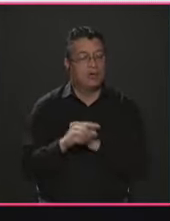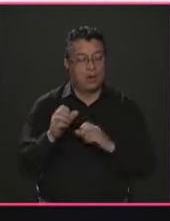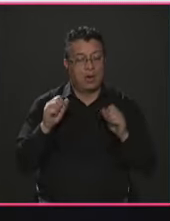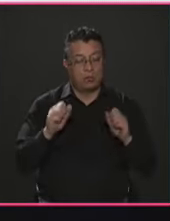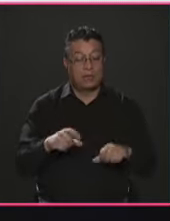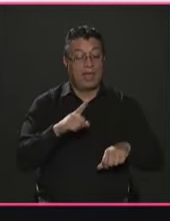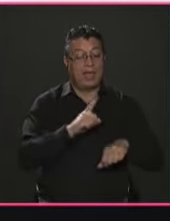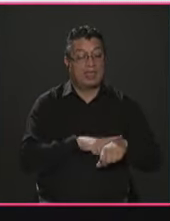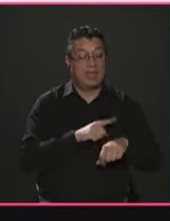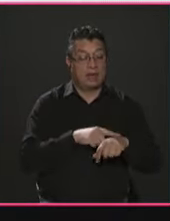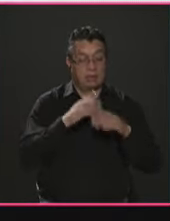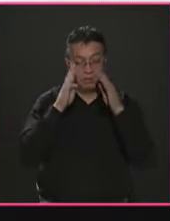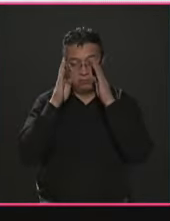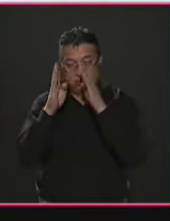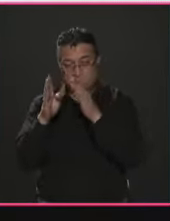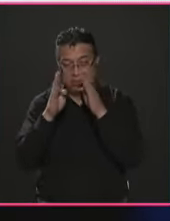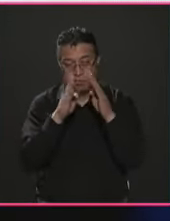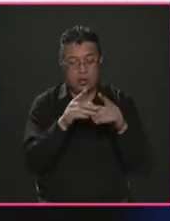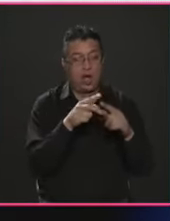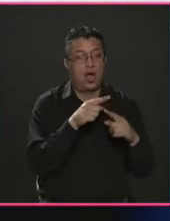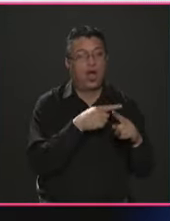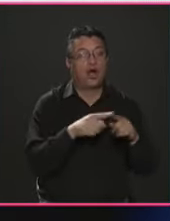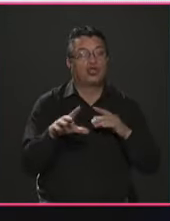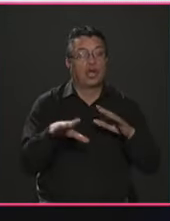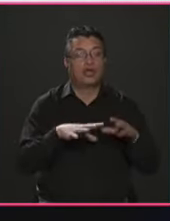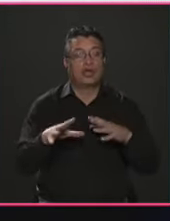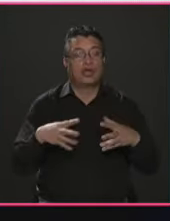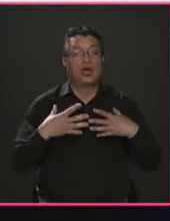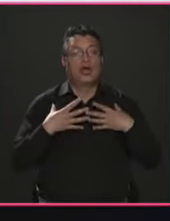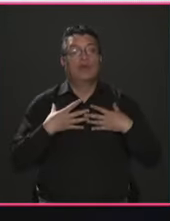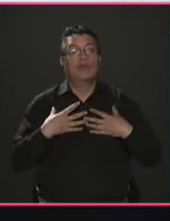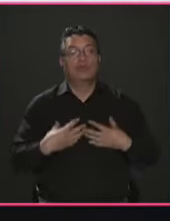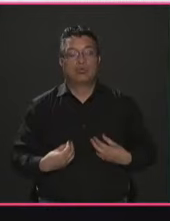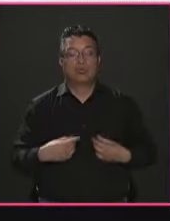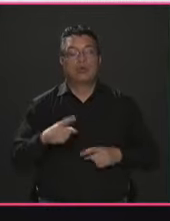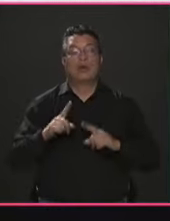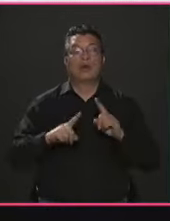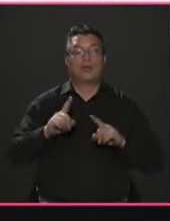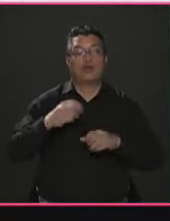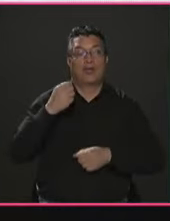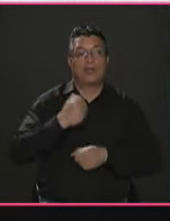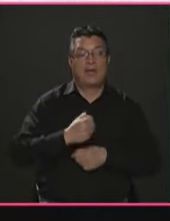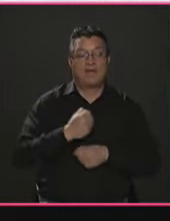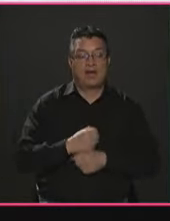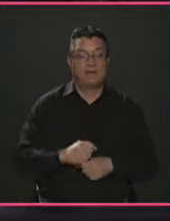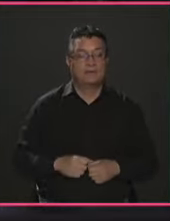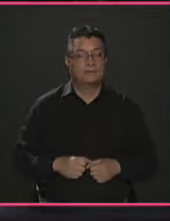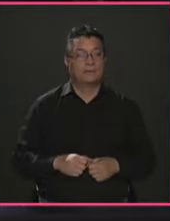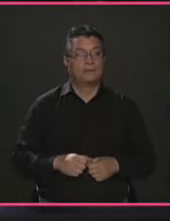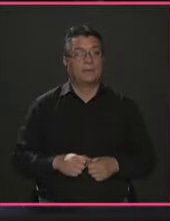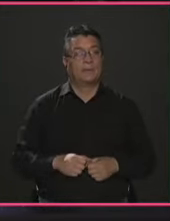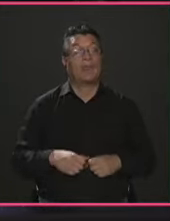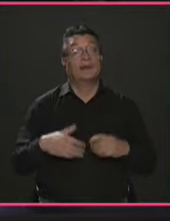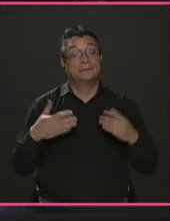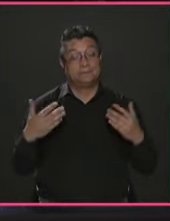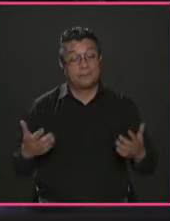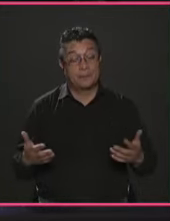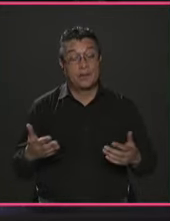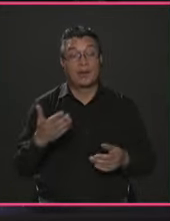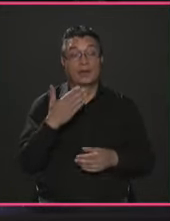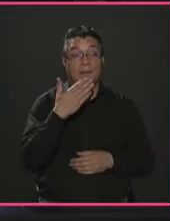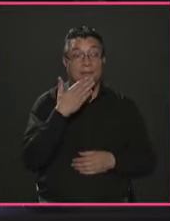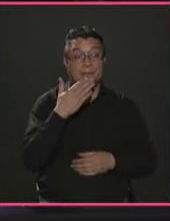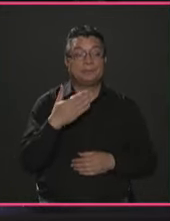nuestro tiempo también a otras cosas al aliviarnos cierta carga de trabajo y eh la